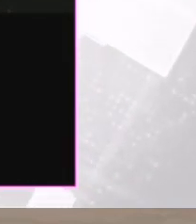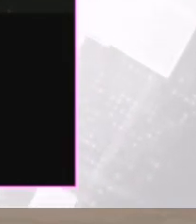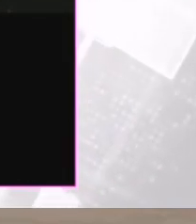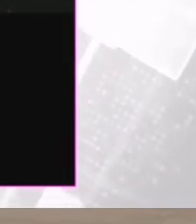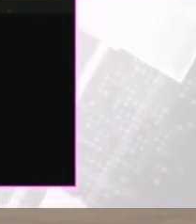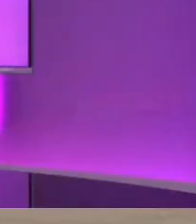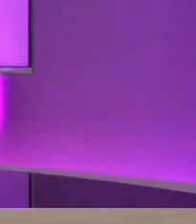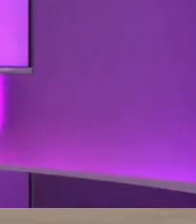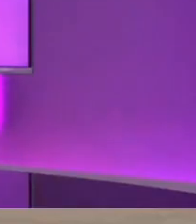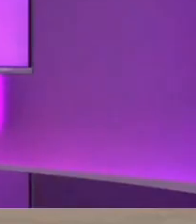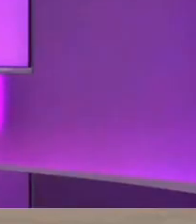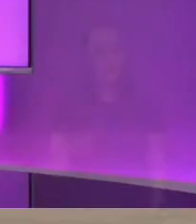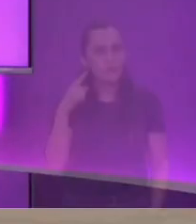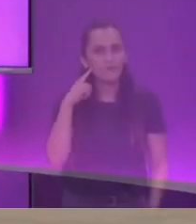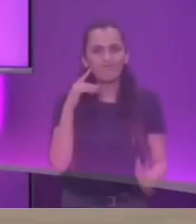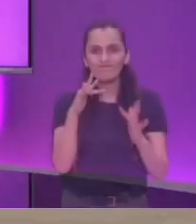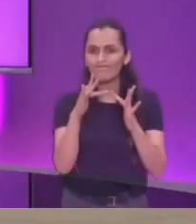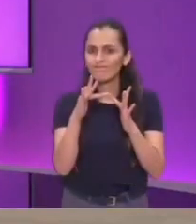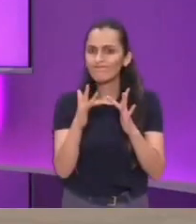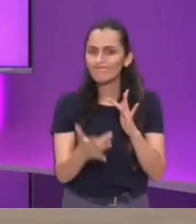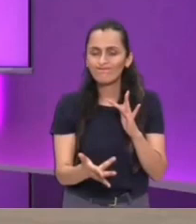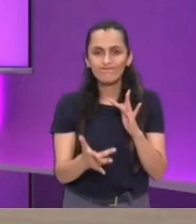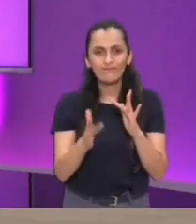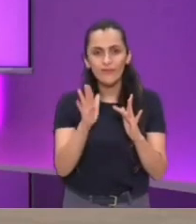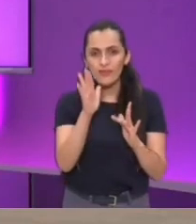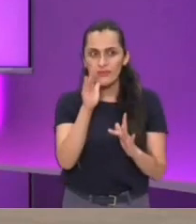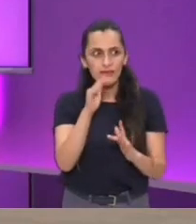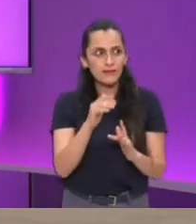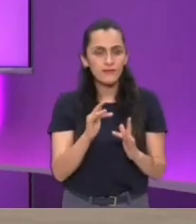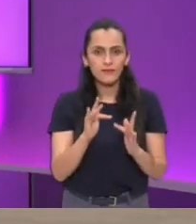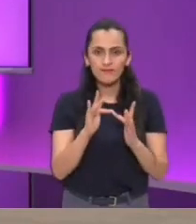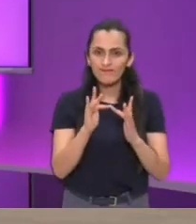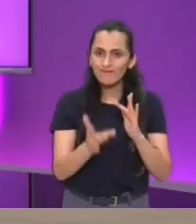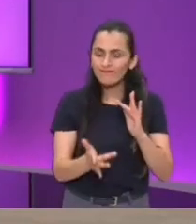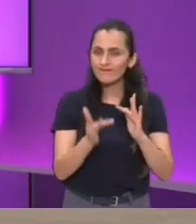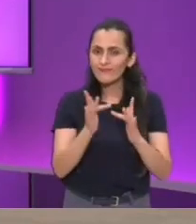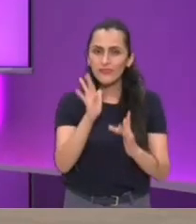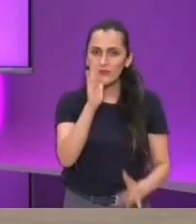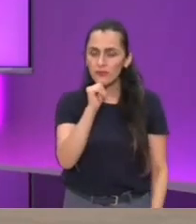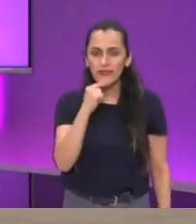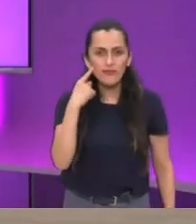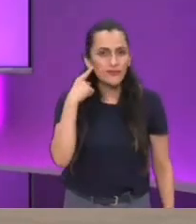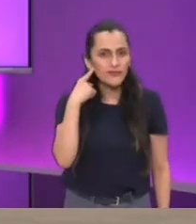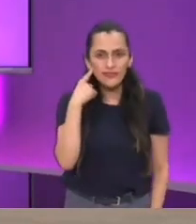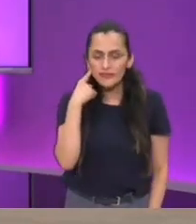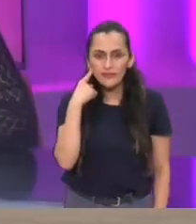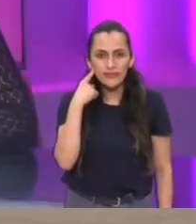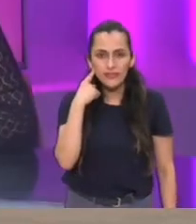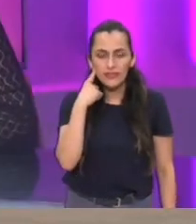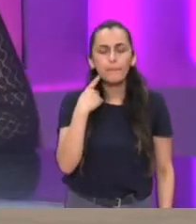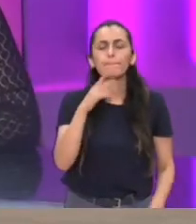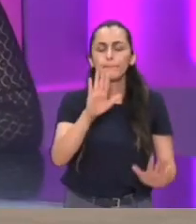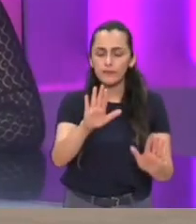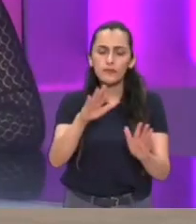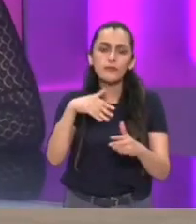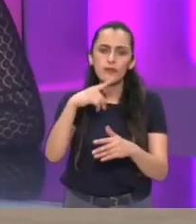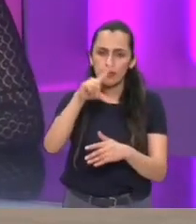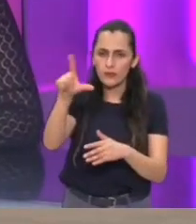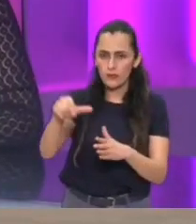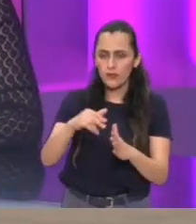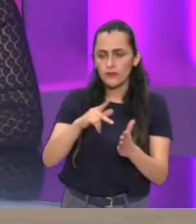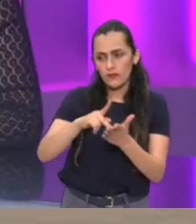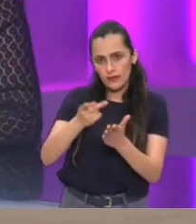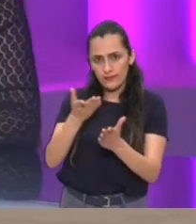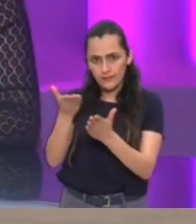No, es que estamos perdiendo la comunicación, no se alcanza a apreciar. Volvemos entonces en unos instantes más.